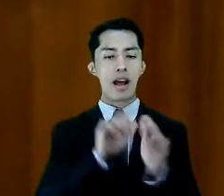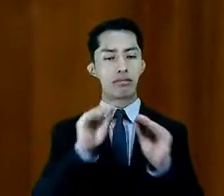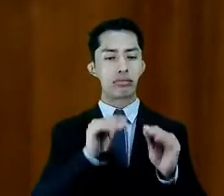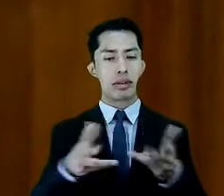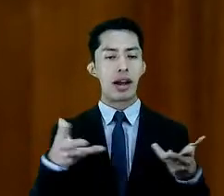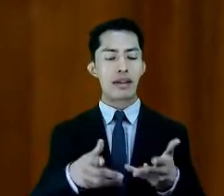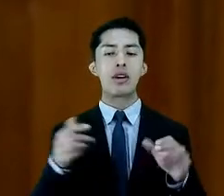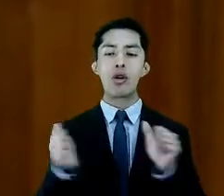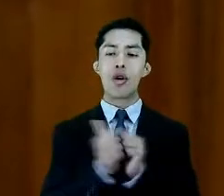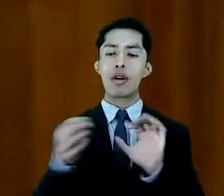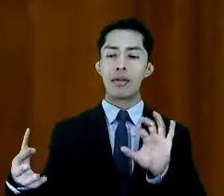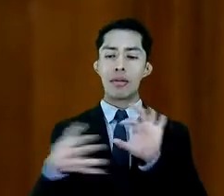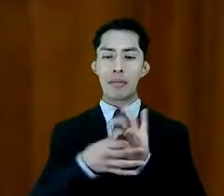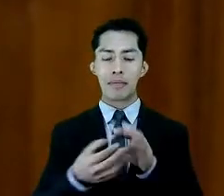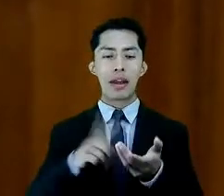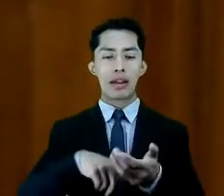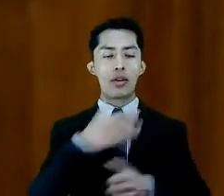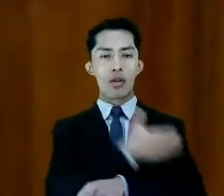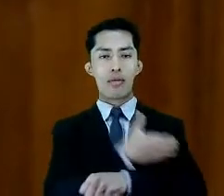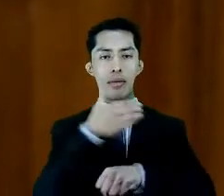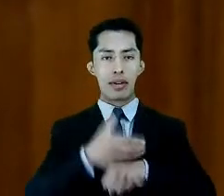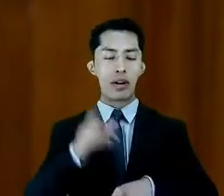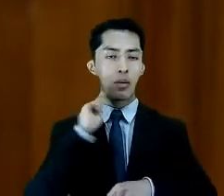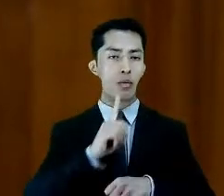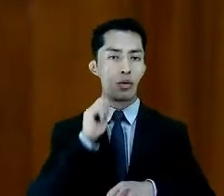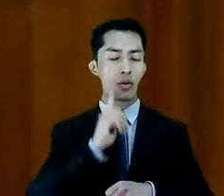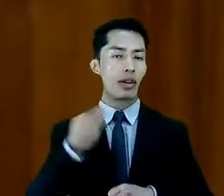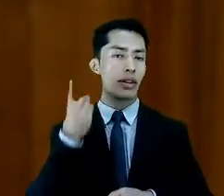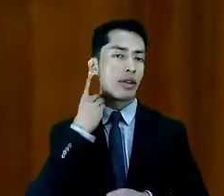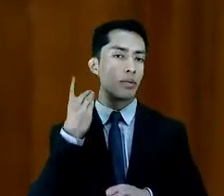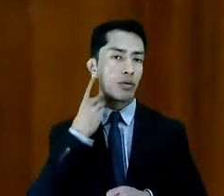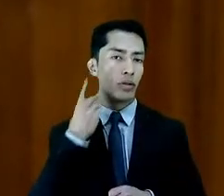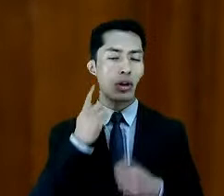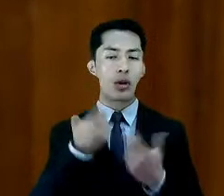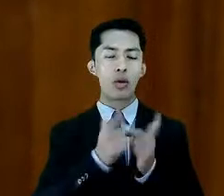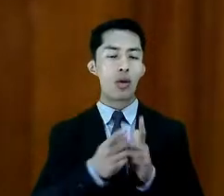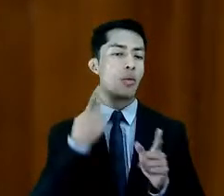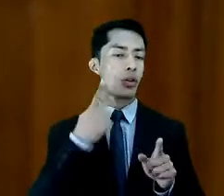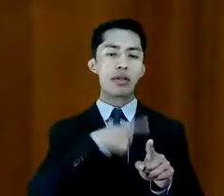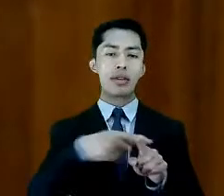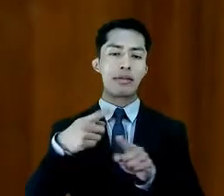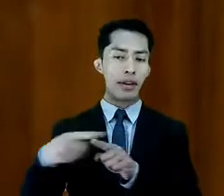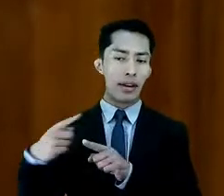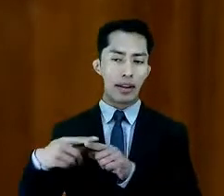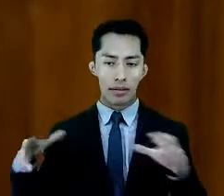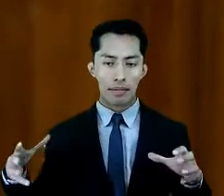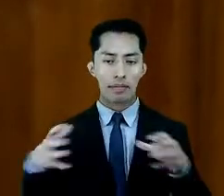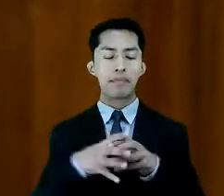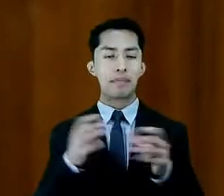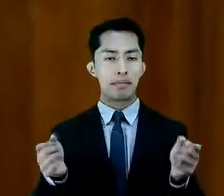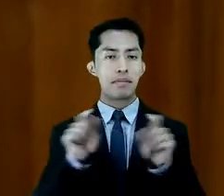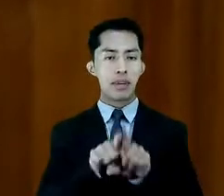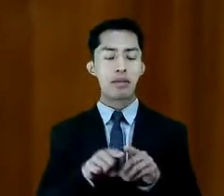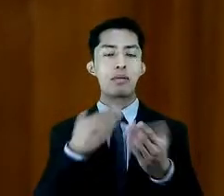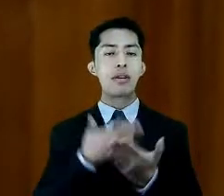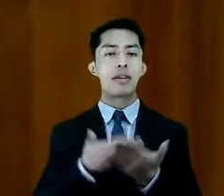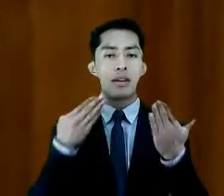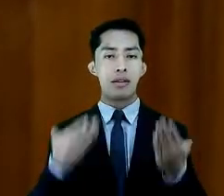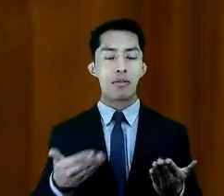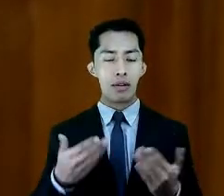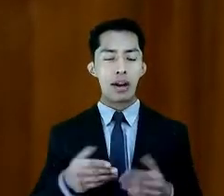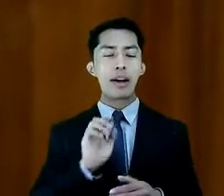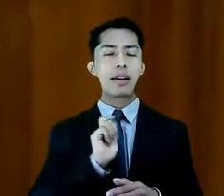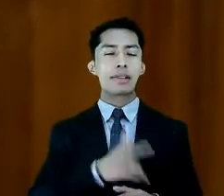en coordinación con nuestras compañeras diputadas de todas las fracciones parlamentarias. En esta ocasión, de